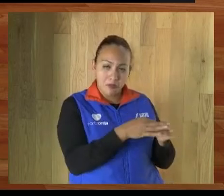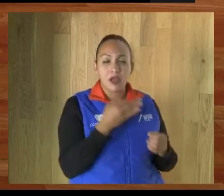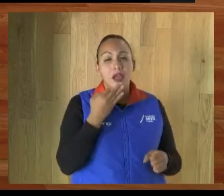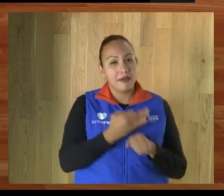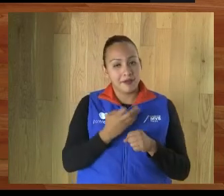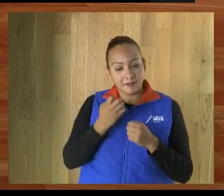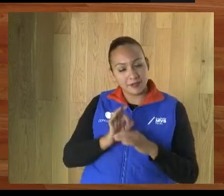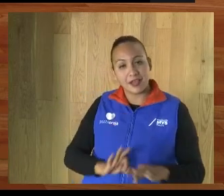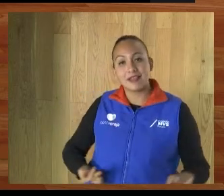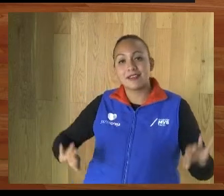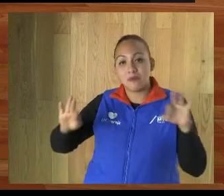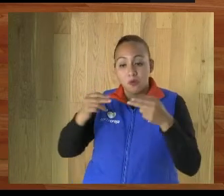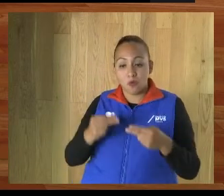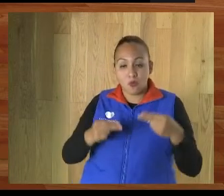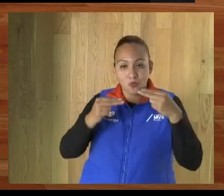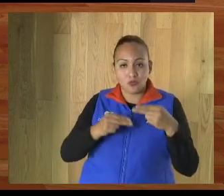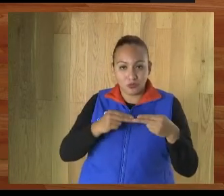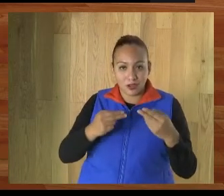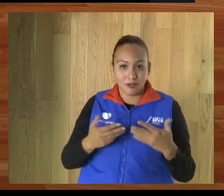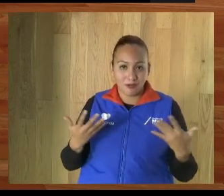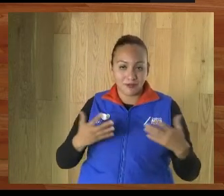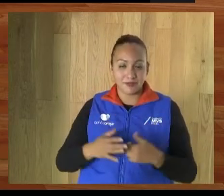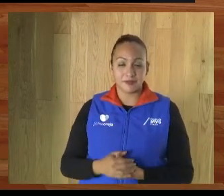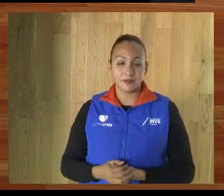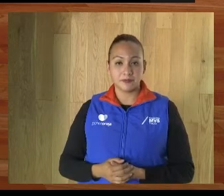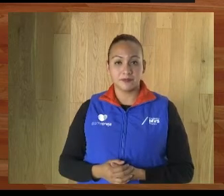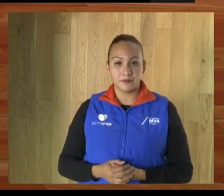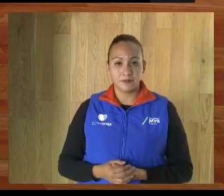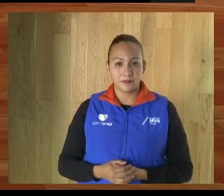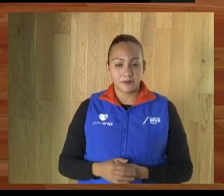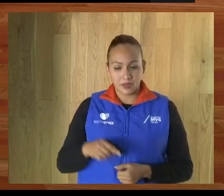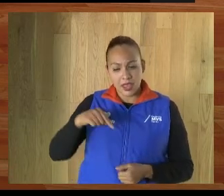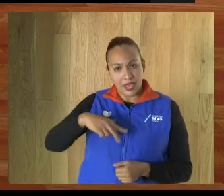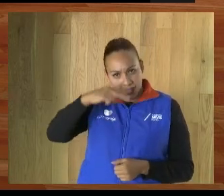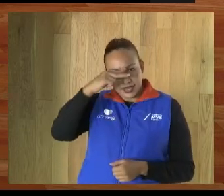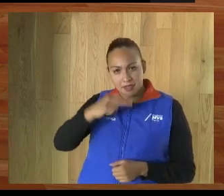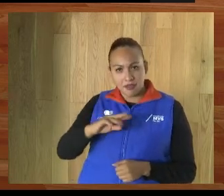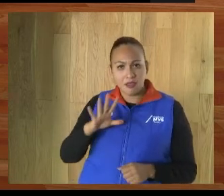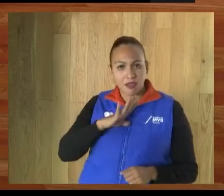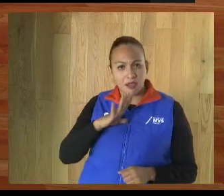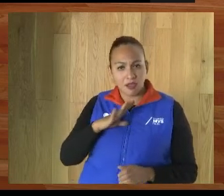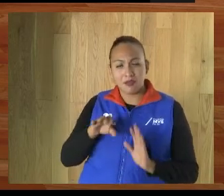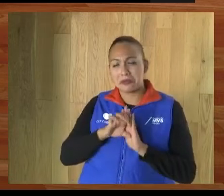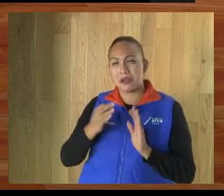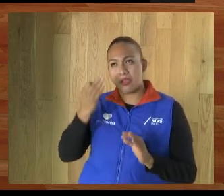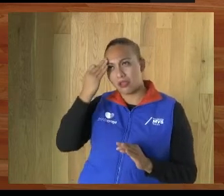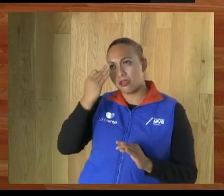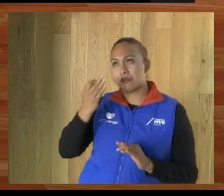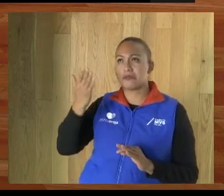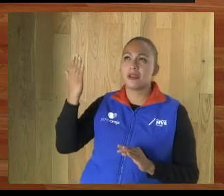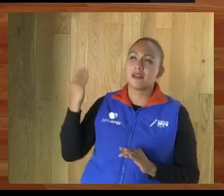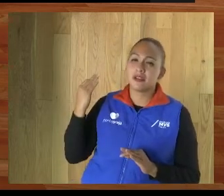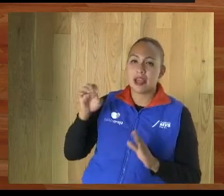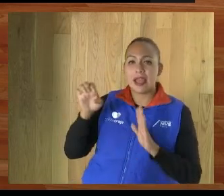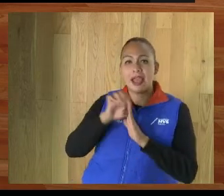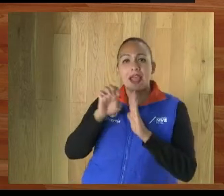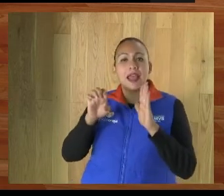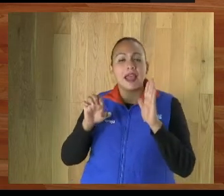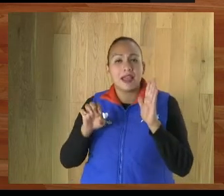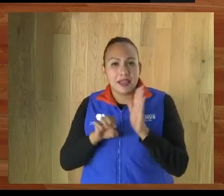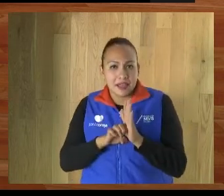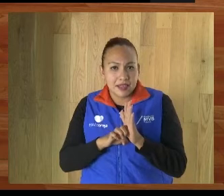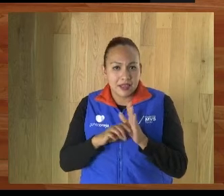importancia para el negocio. Y de hecho ya tenemos en México, por ejemplo, desde hace tiempo el Código de Principios y Mejores